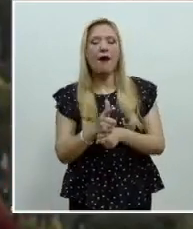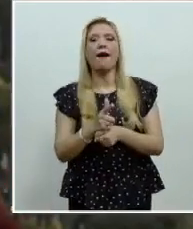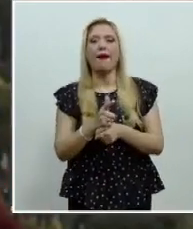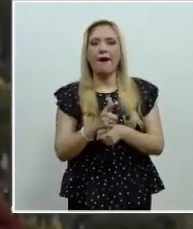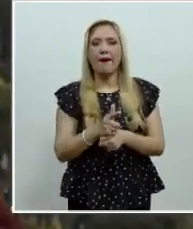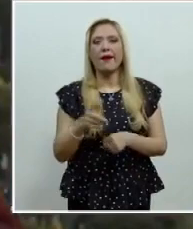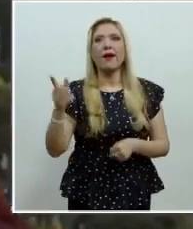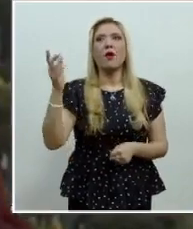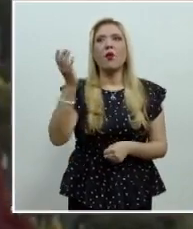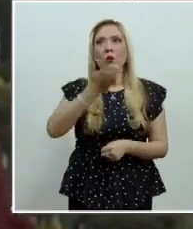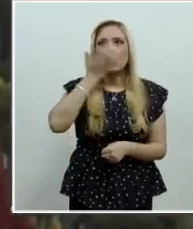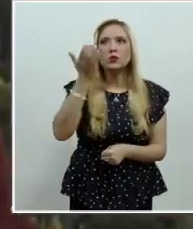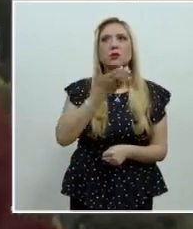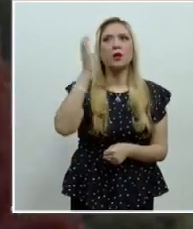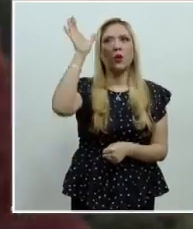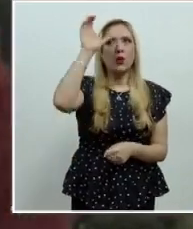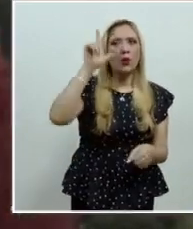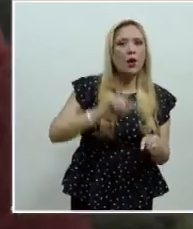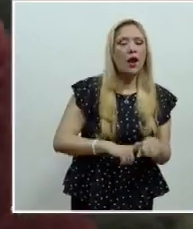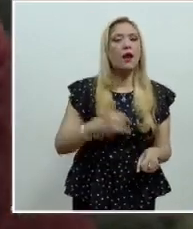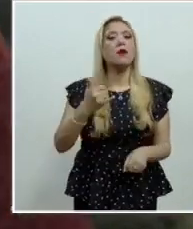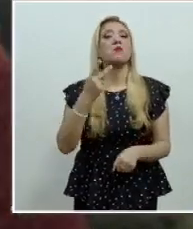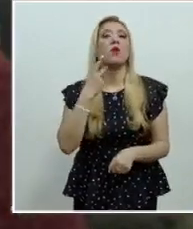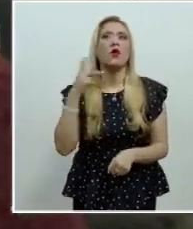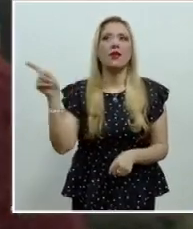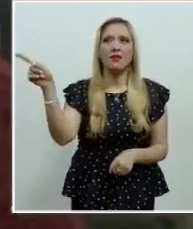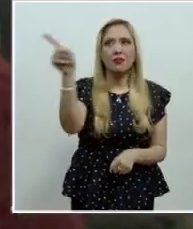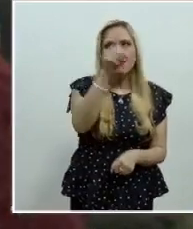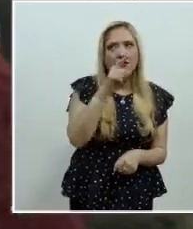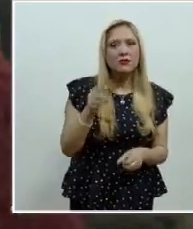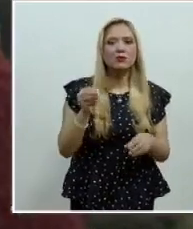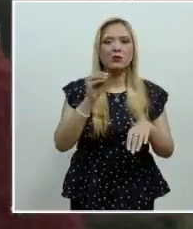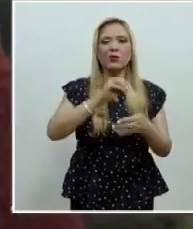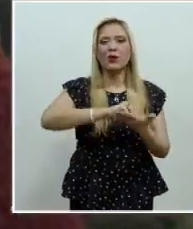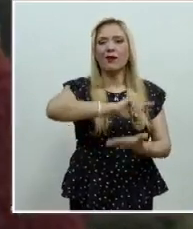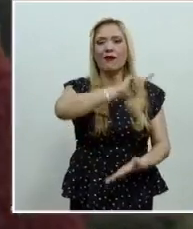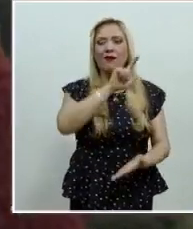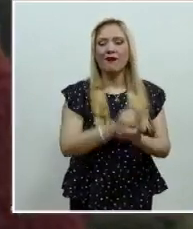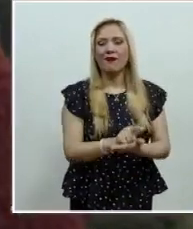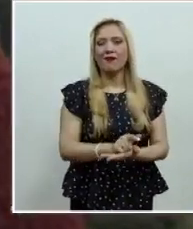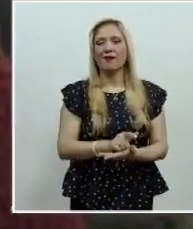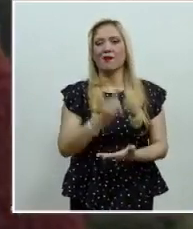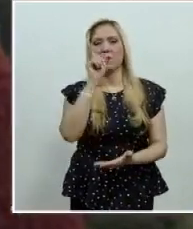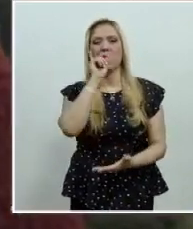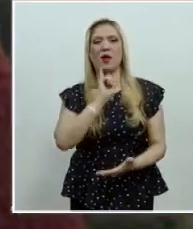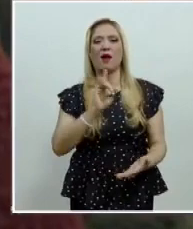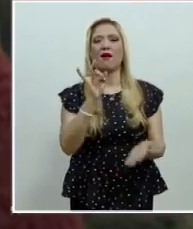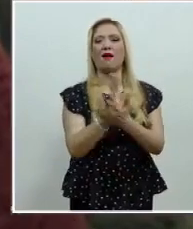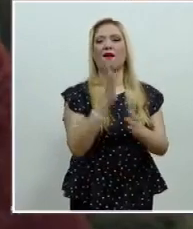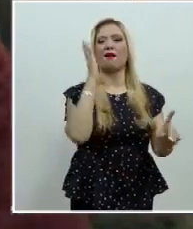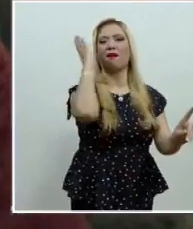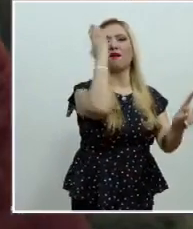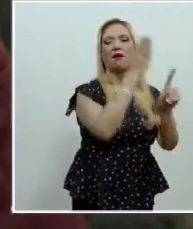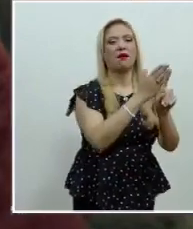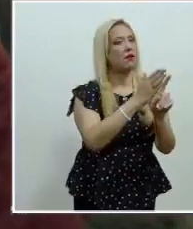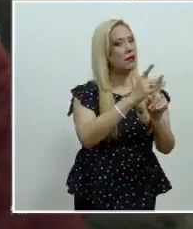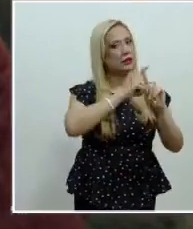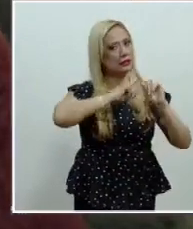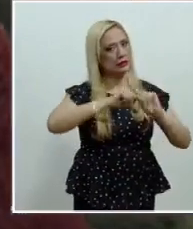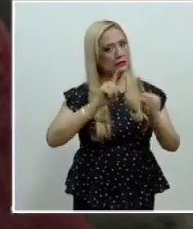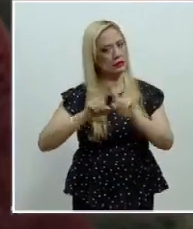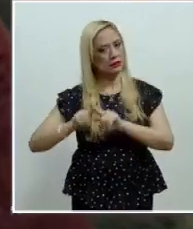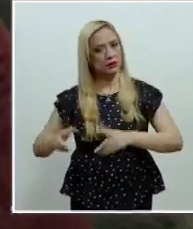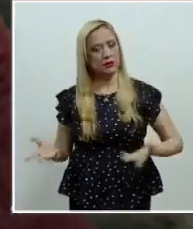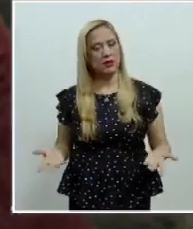además político-culturales que la sociedad establece para pues las personas en razón desde luego de su sexo y que el derecho